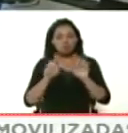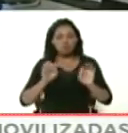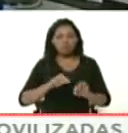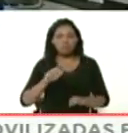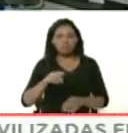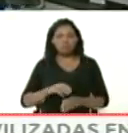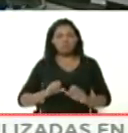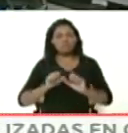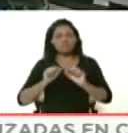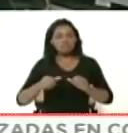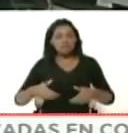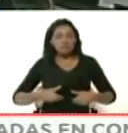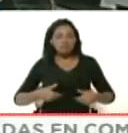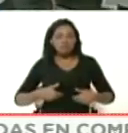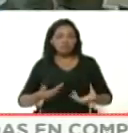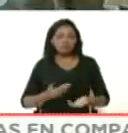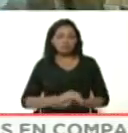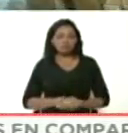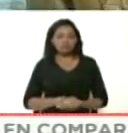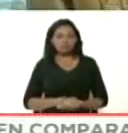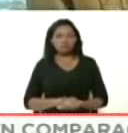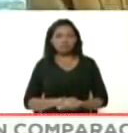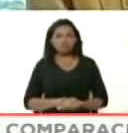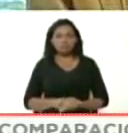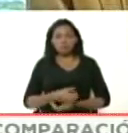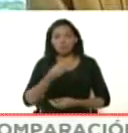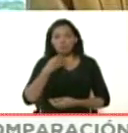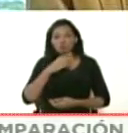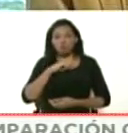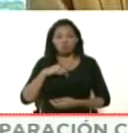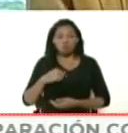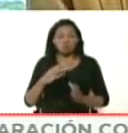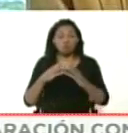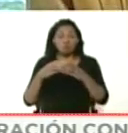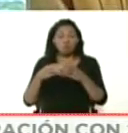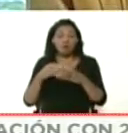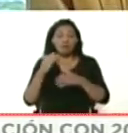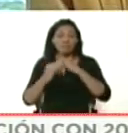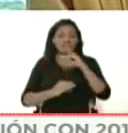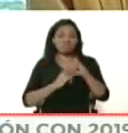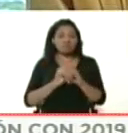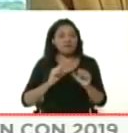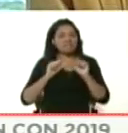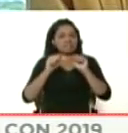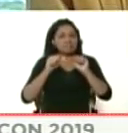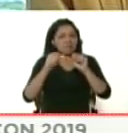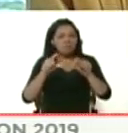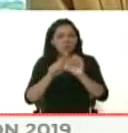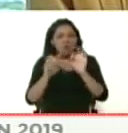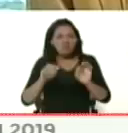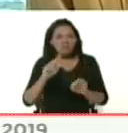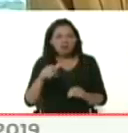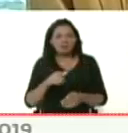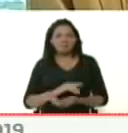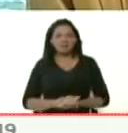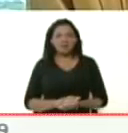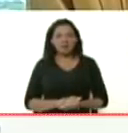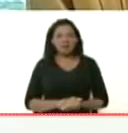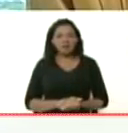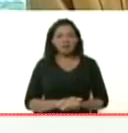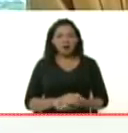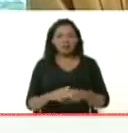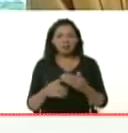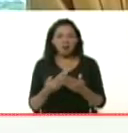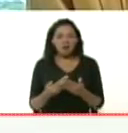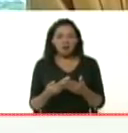se mantenga el esfuerzo. Y bueno, entre los organismos internacionales seguiremos, como siempre, llevando